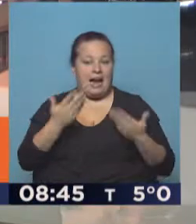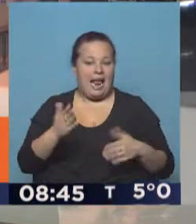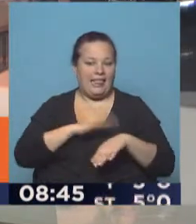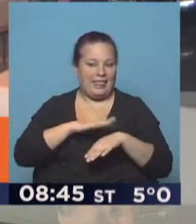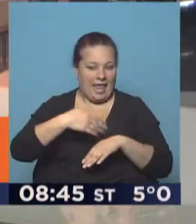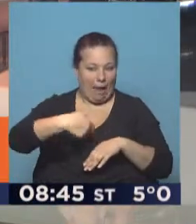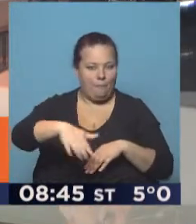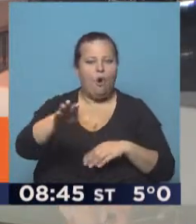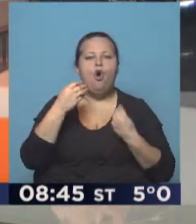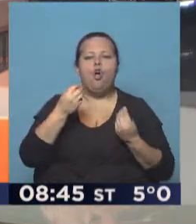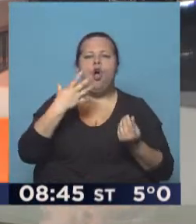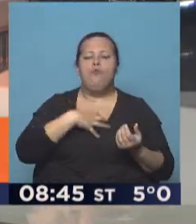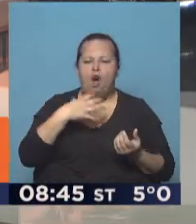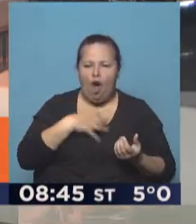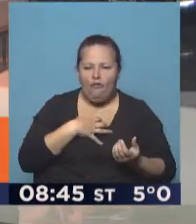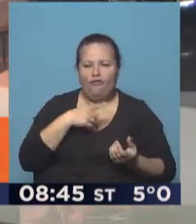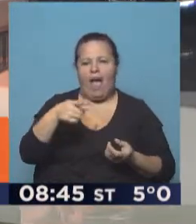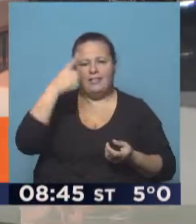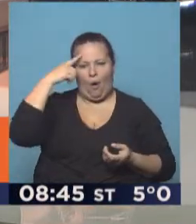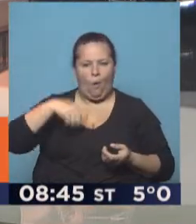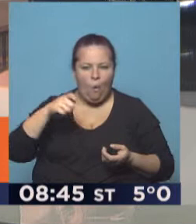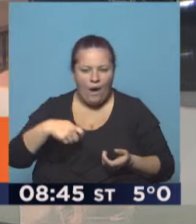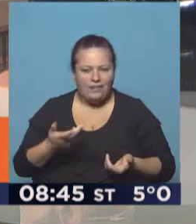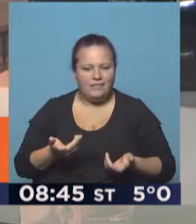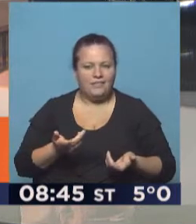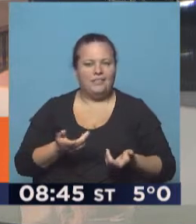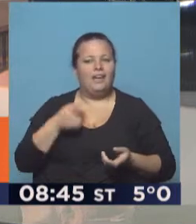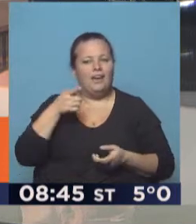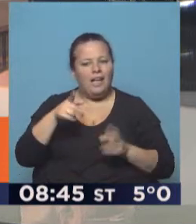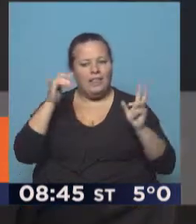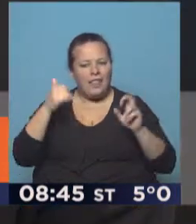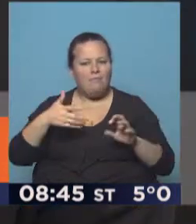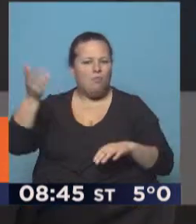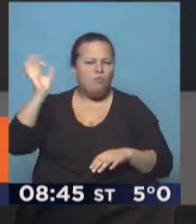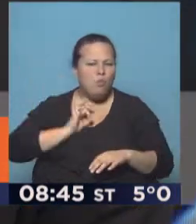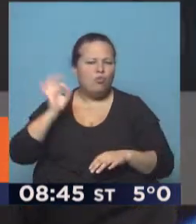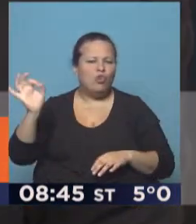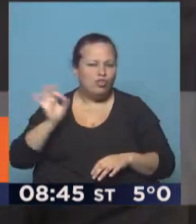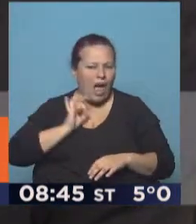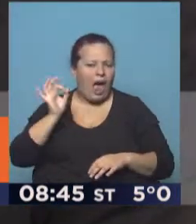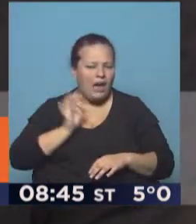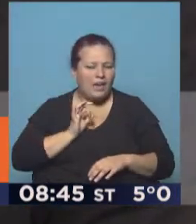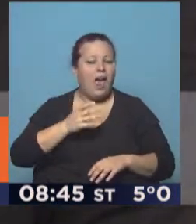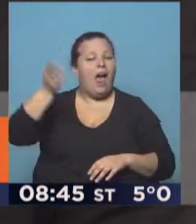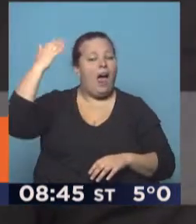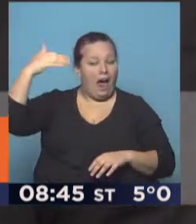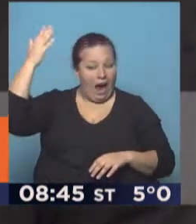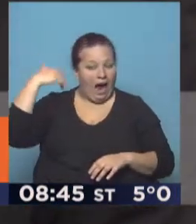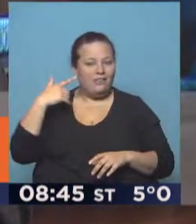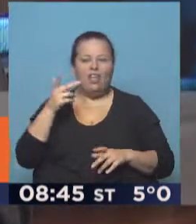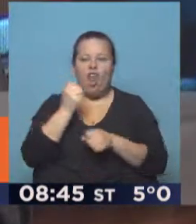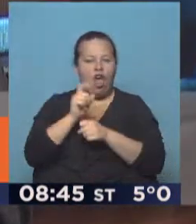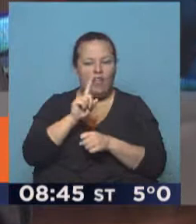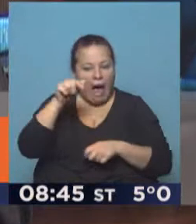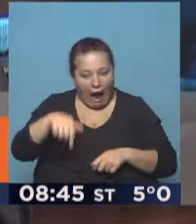tiempo. ¿Cómo se puede confiar en estos jueces que tienen estas causas hace años, que en su momento no hicieron nada